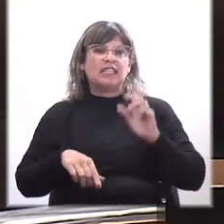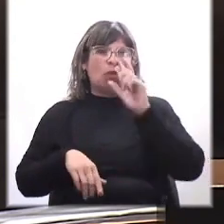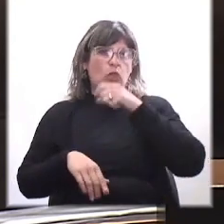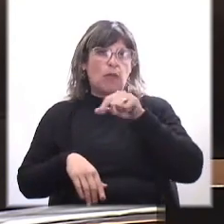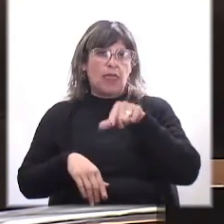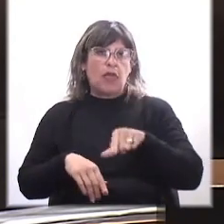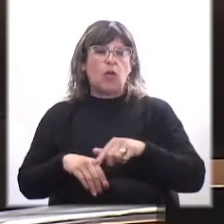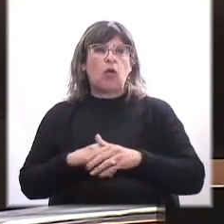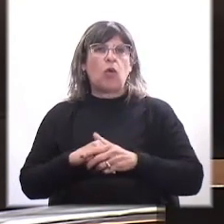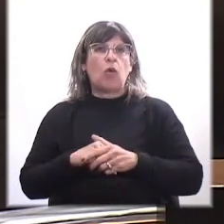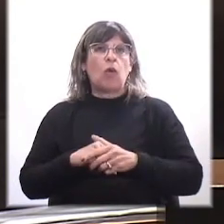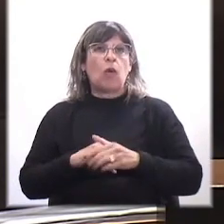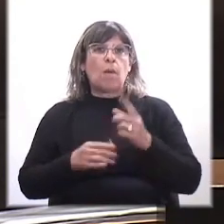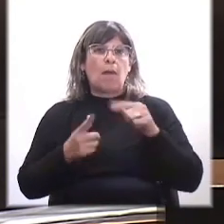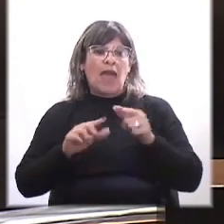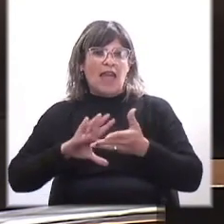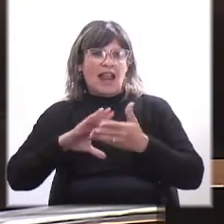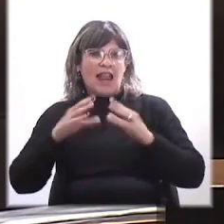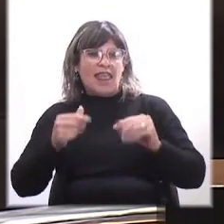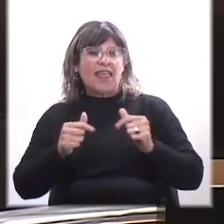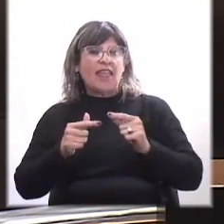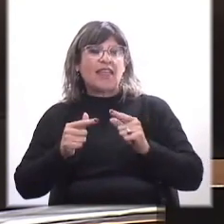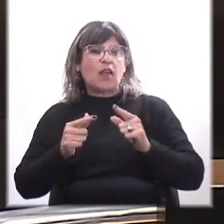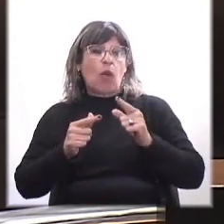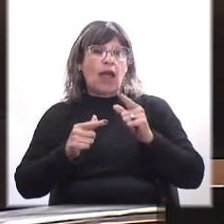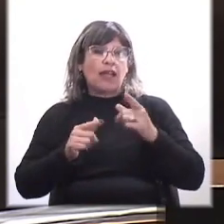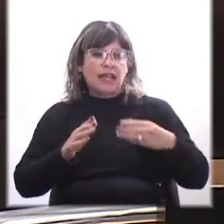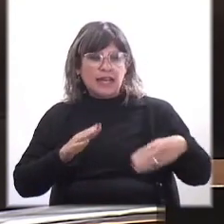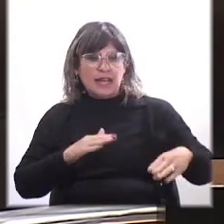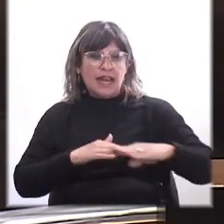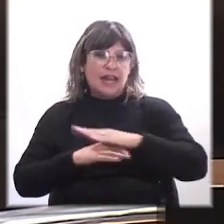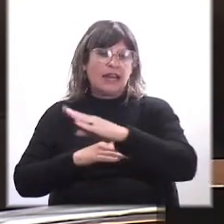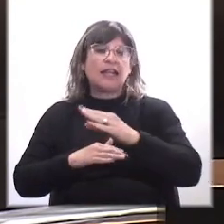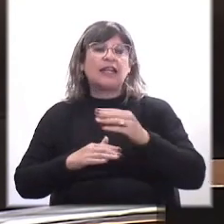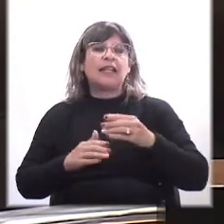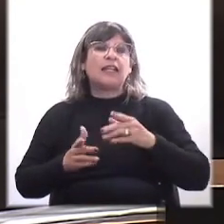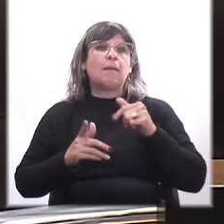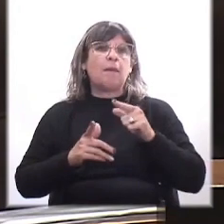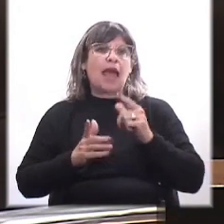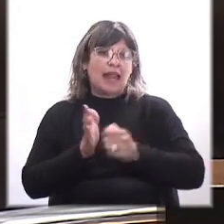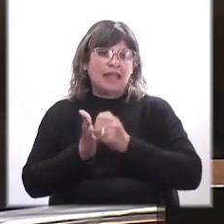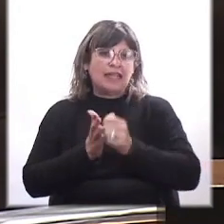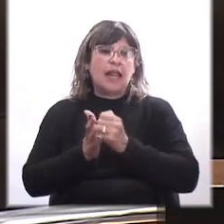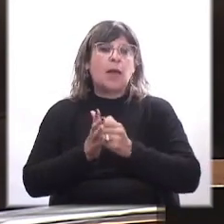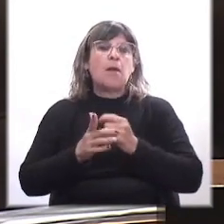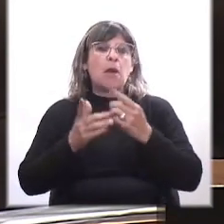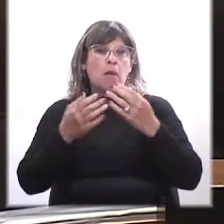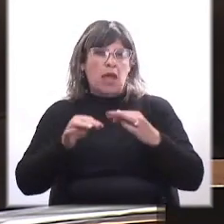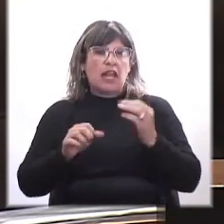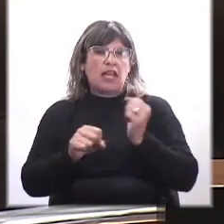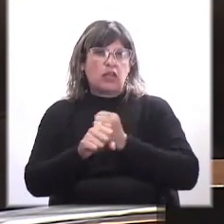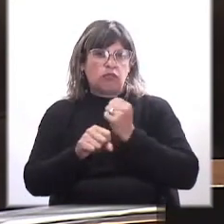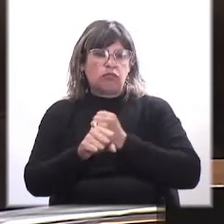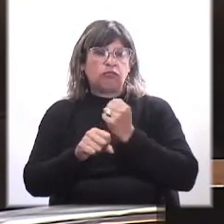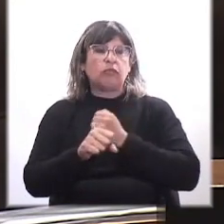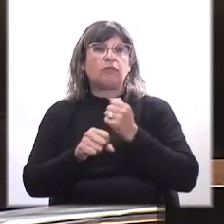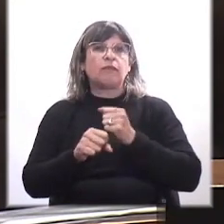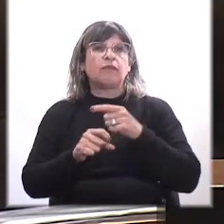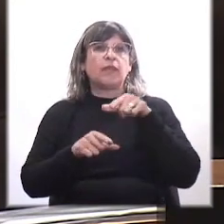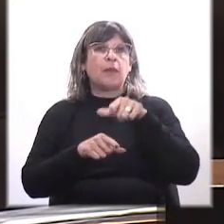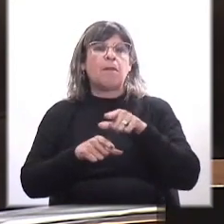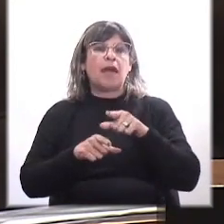Montevideo para adecuar la infraestructura vial y ferroviaria para el adecuado funcionamiento del polo logístico